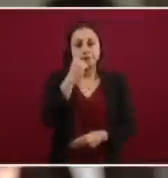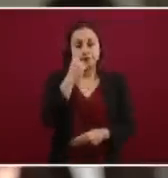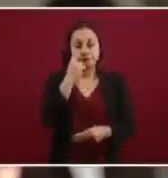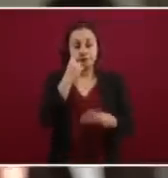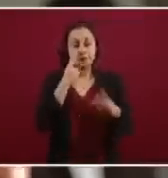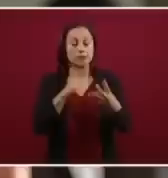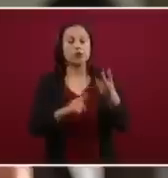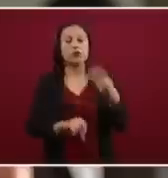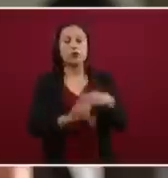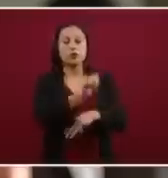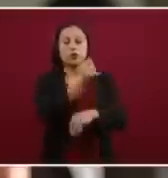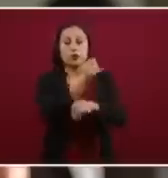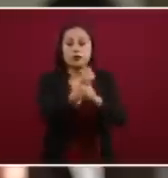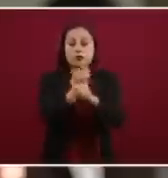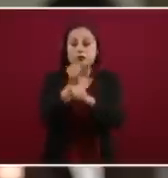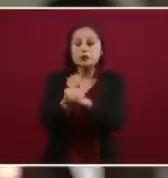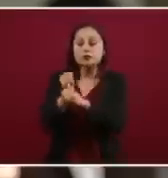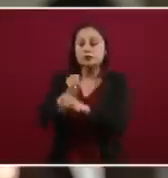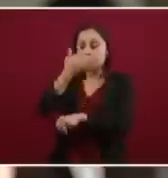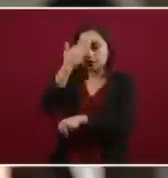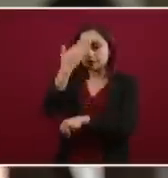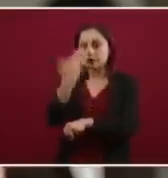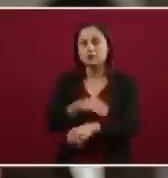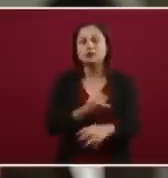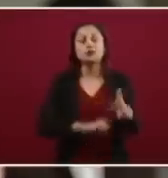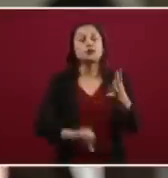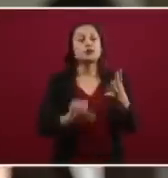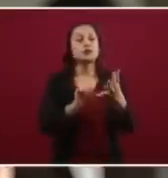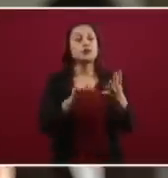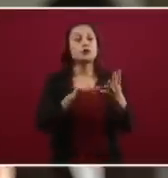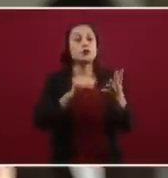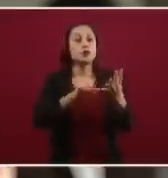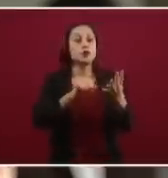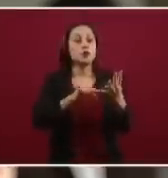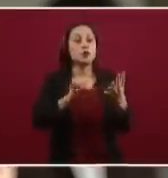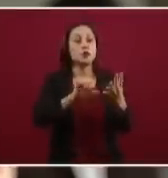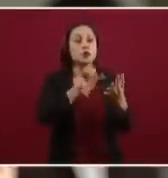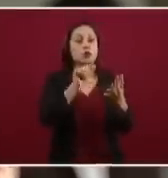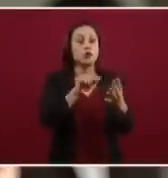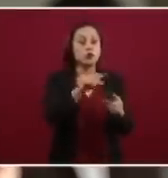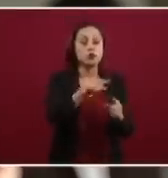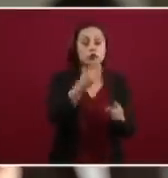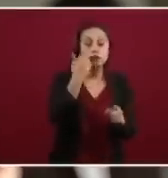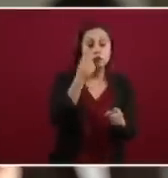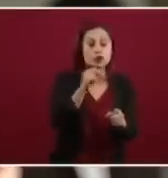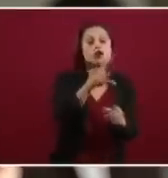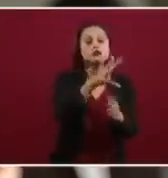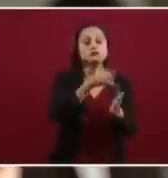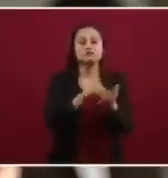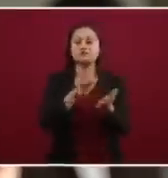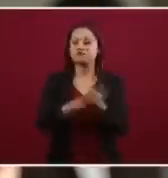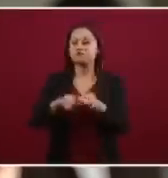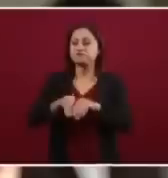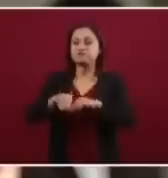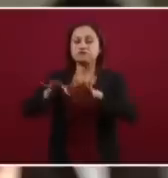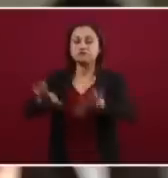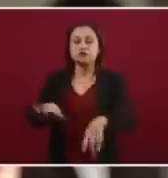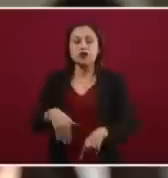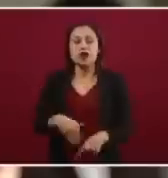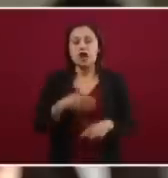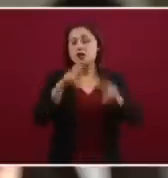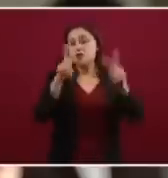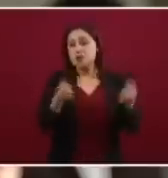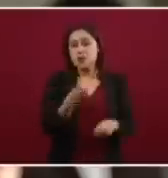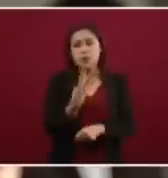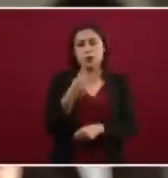investigar y sobre todo publicar lo que alguien no quiere que se publique, sea de la 4T o sea